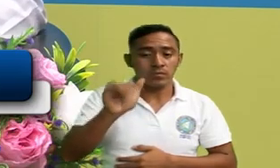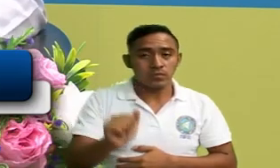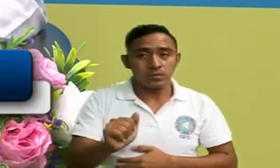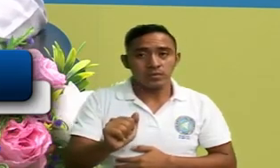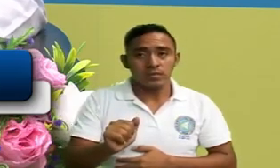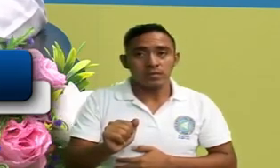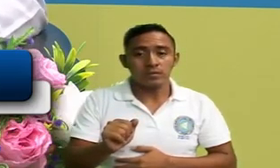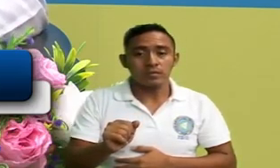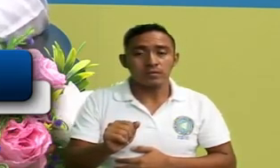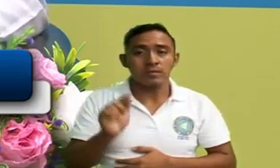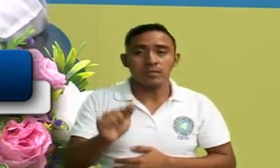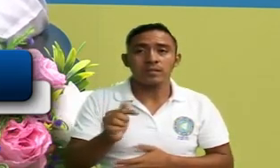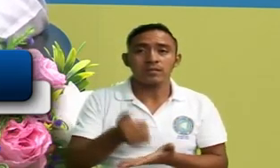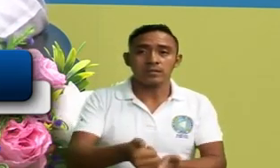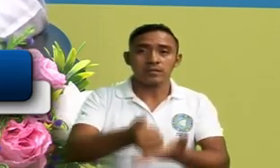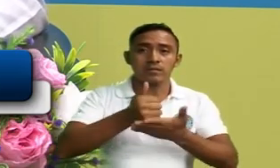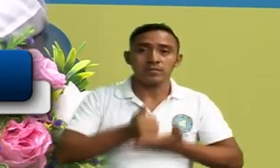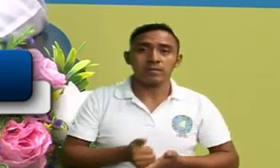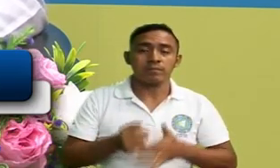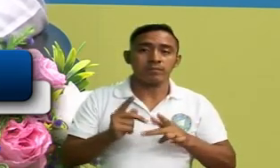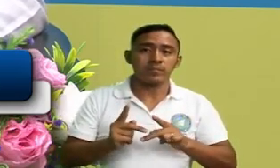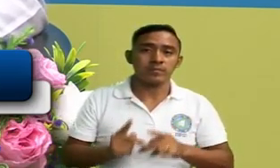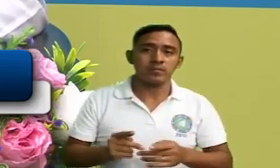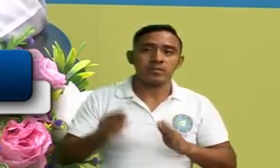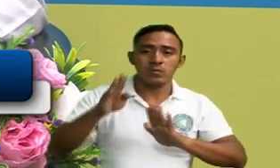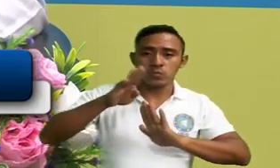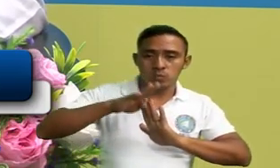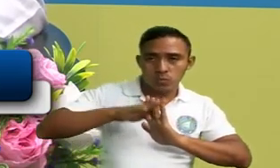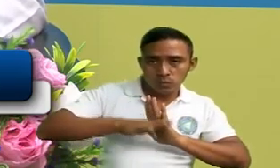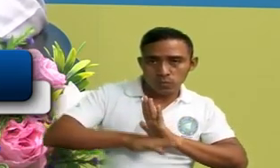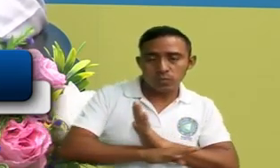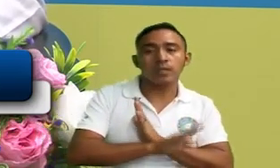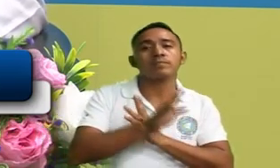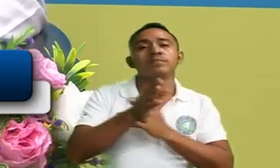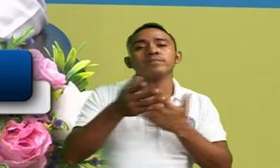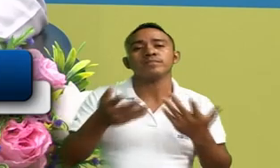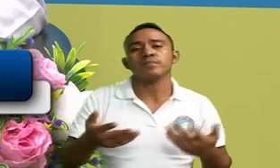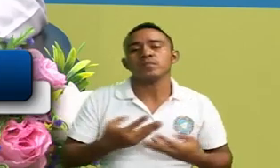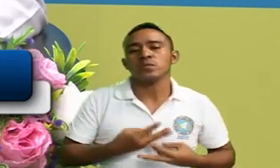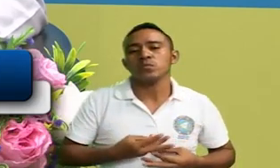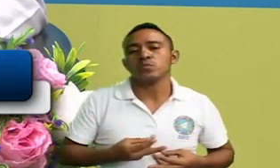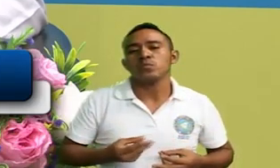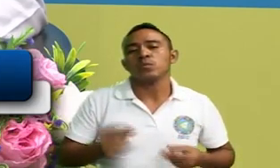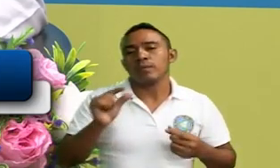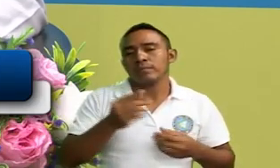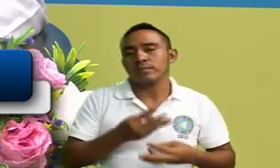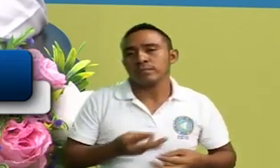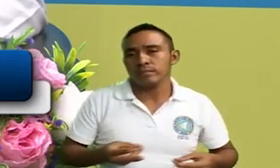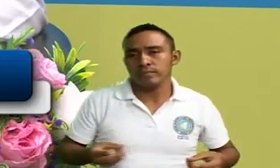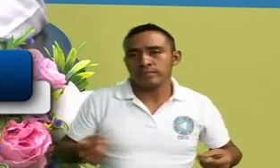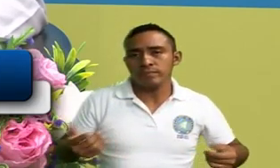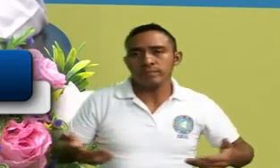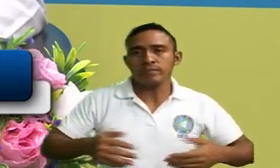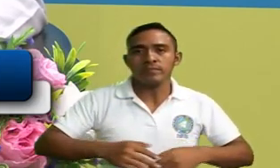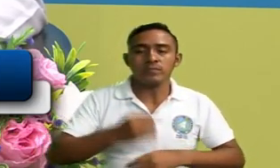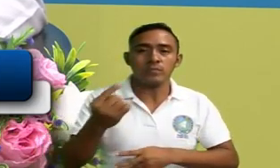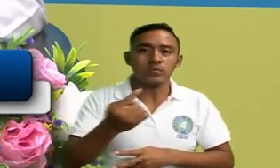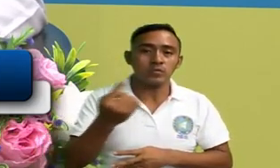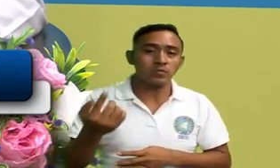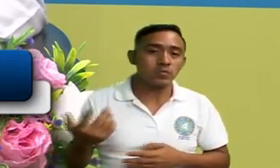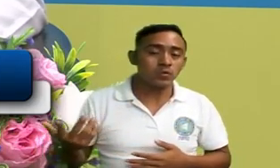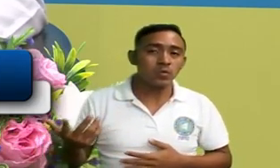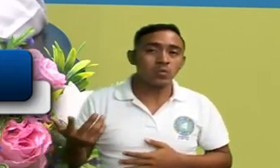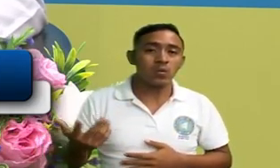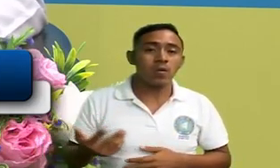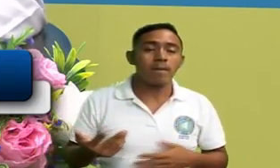que hace que la paciente tenga disminución de sus síntomas. Lógicamente que no solamente se trata de que